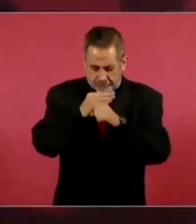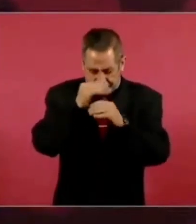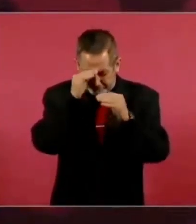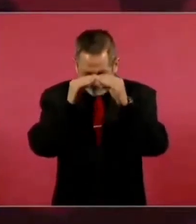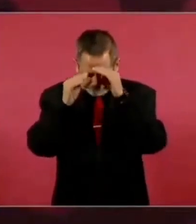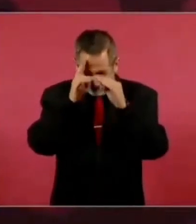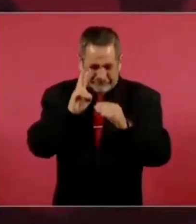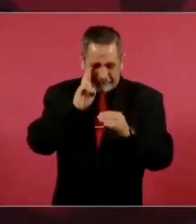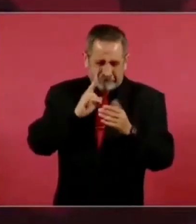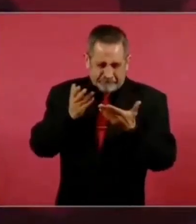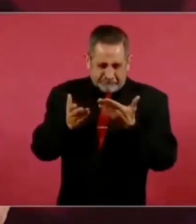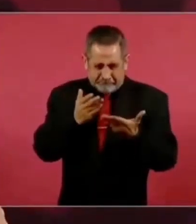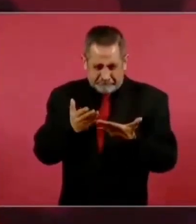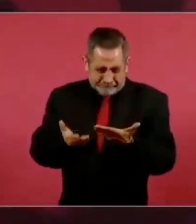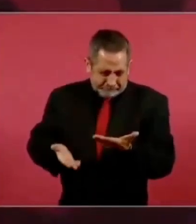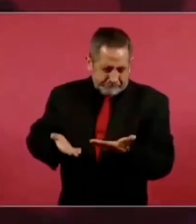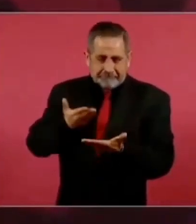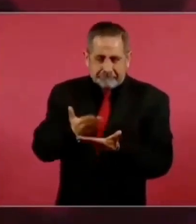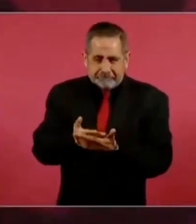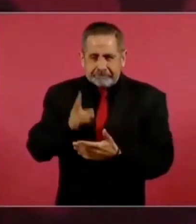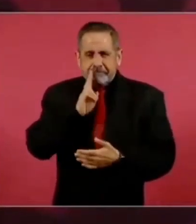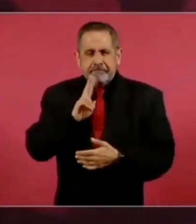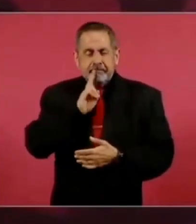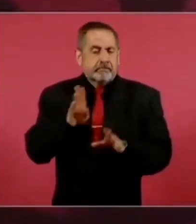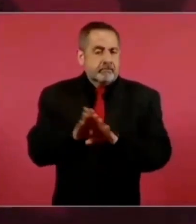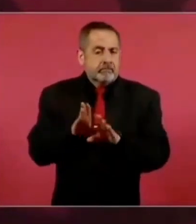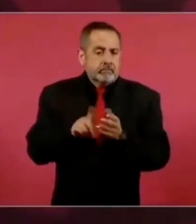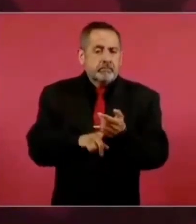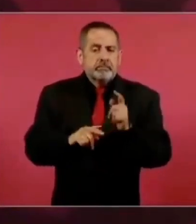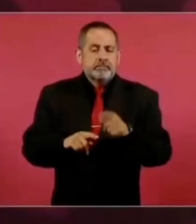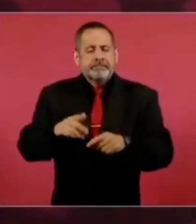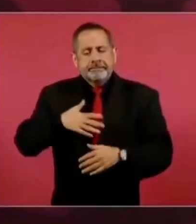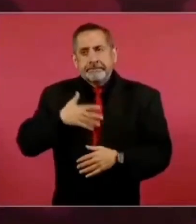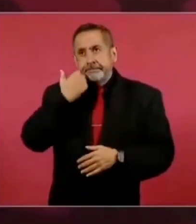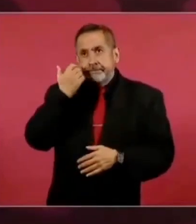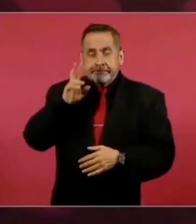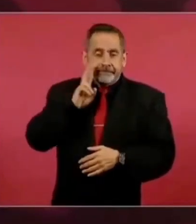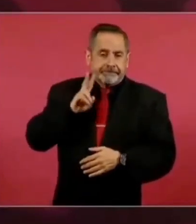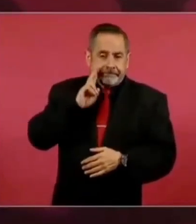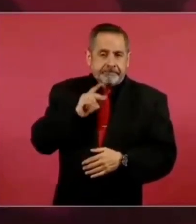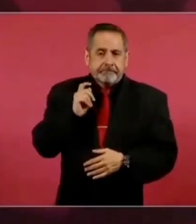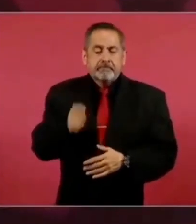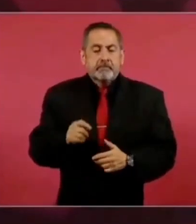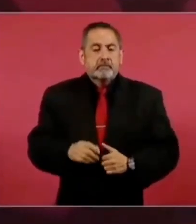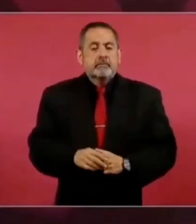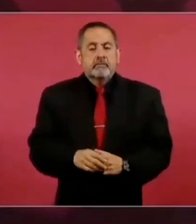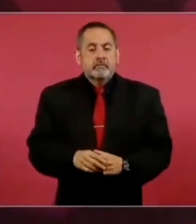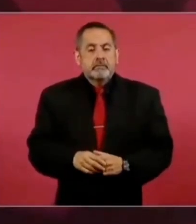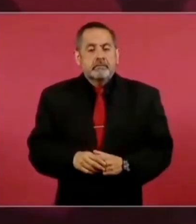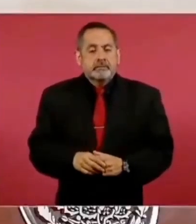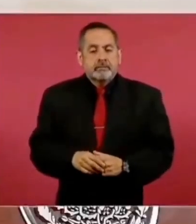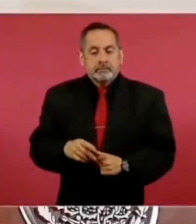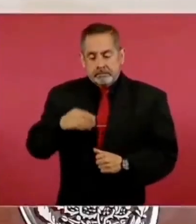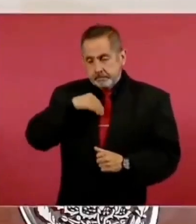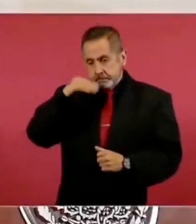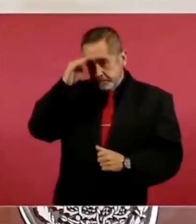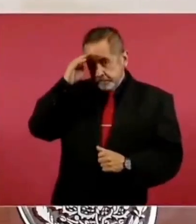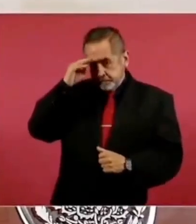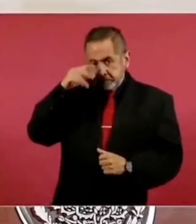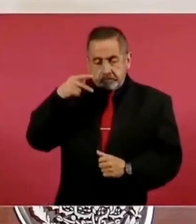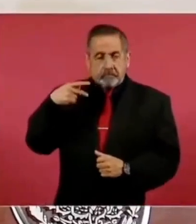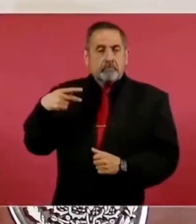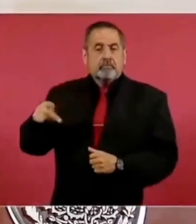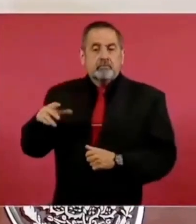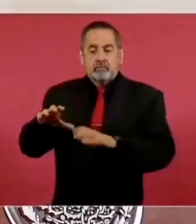analizando exactamente lo que queremos, que se considere como una